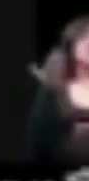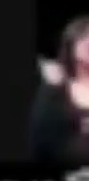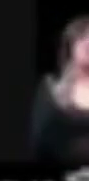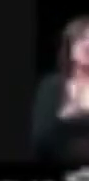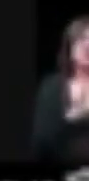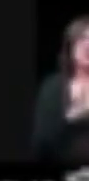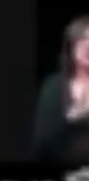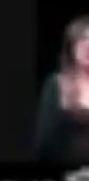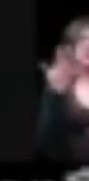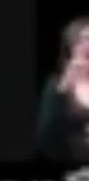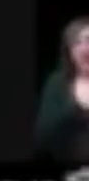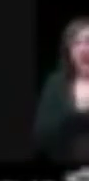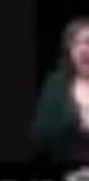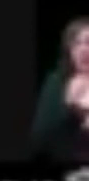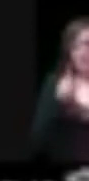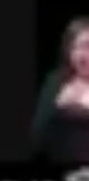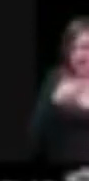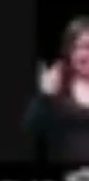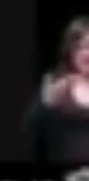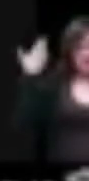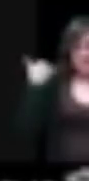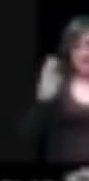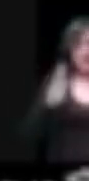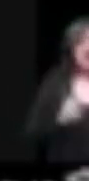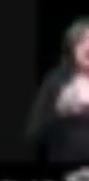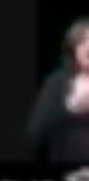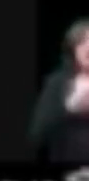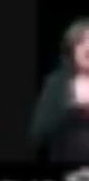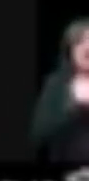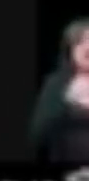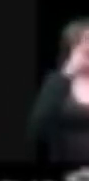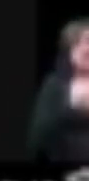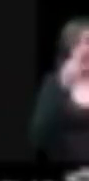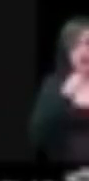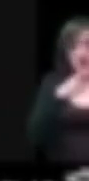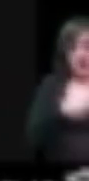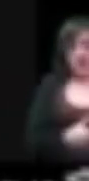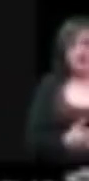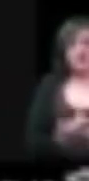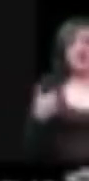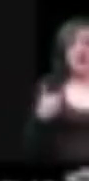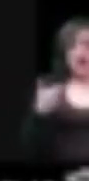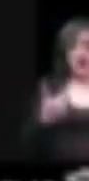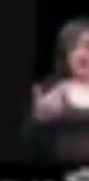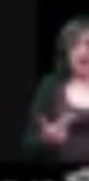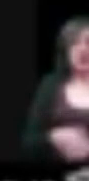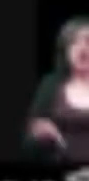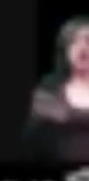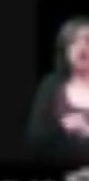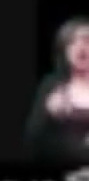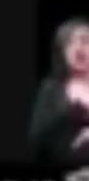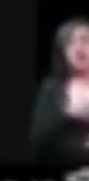década o más, los derechos a la seguridad social, a heredar, a la adquisición de bienes, al